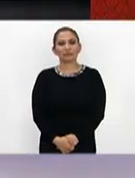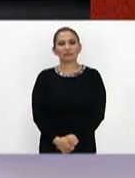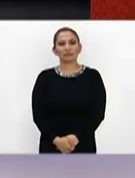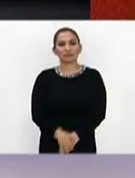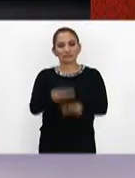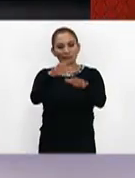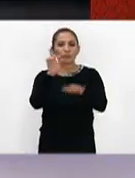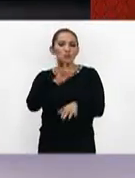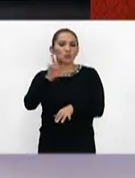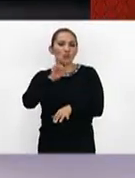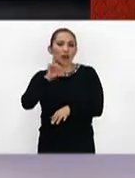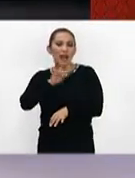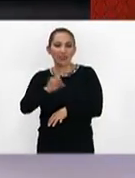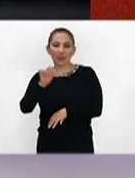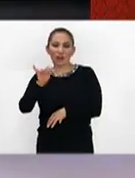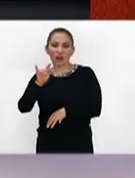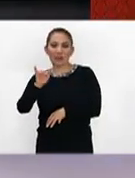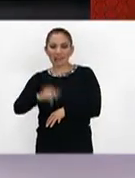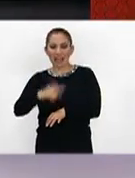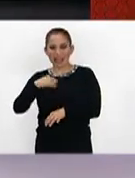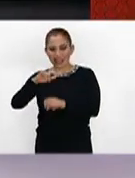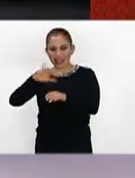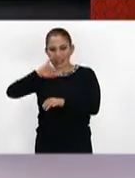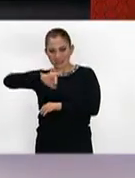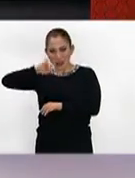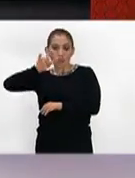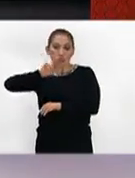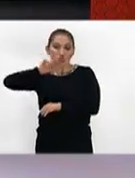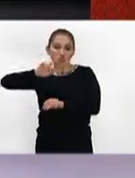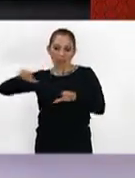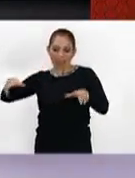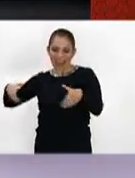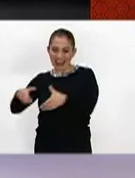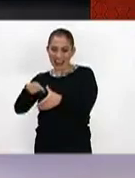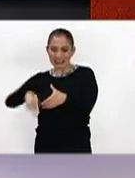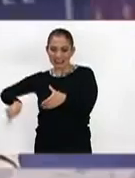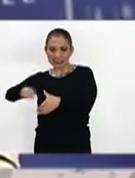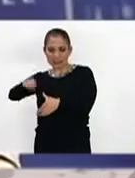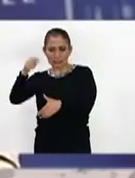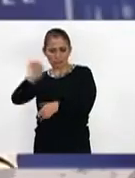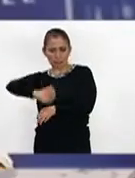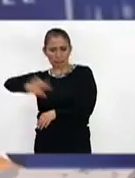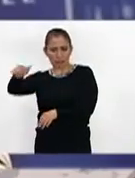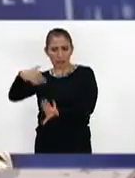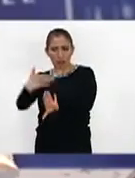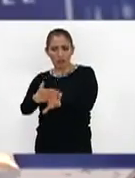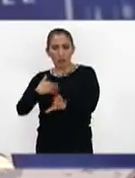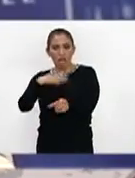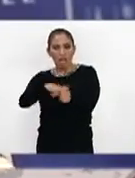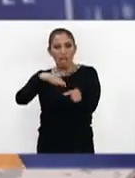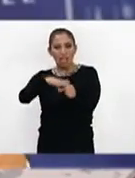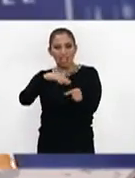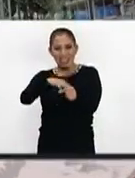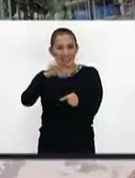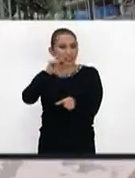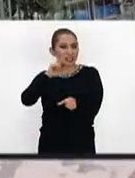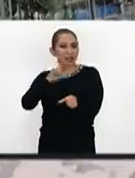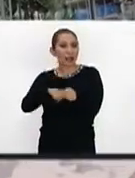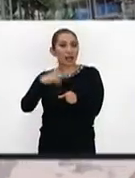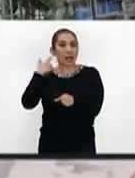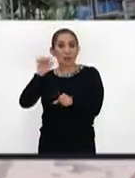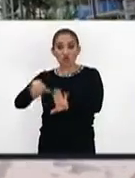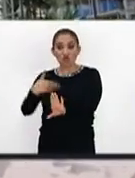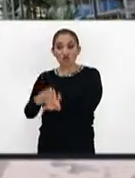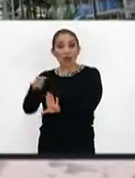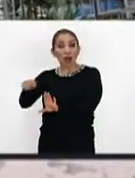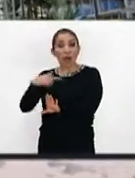La asambleísta demócrata Cristina García, jefa de la bancada de mujeres y figura destacada contra el acoso sexual en California, está siendo